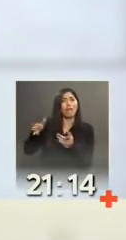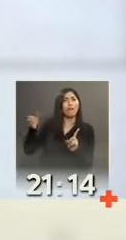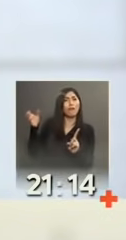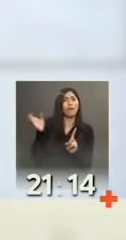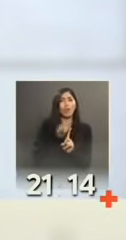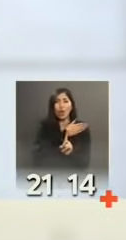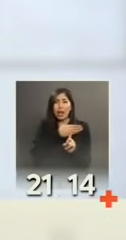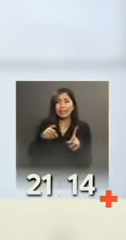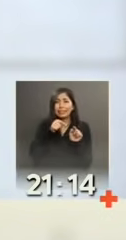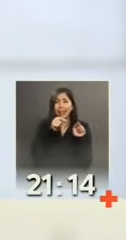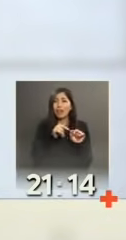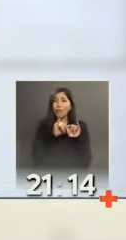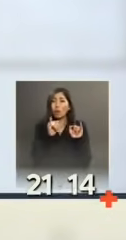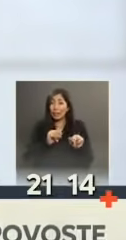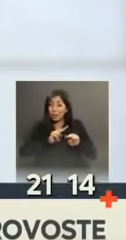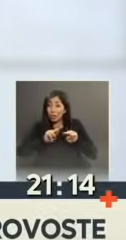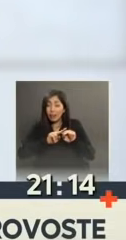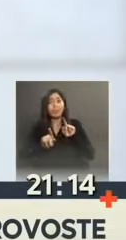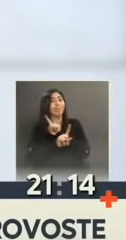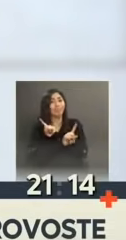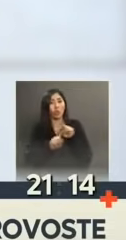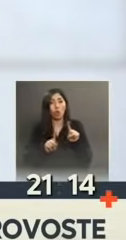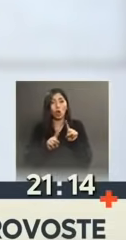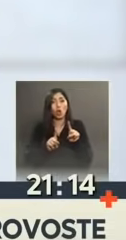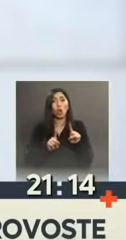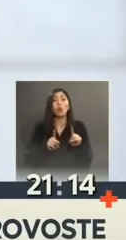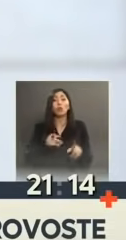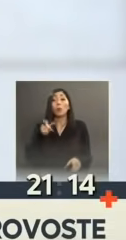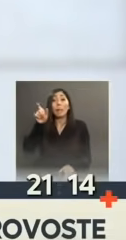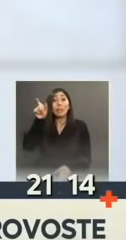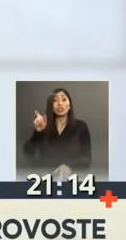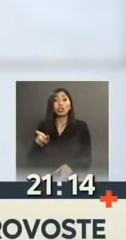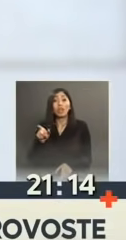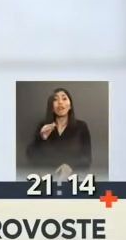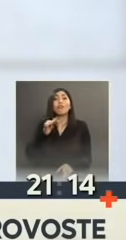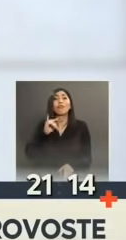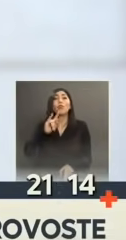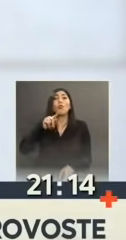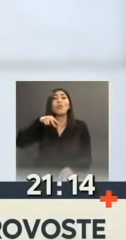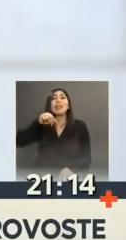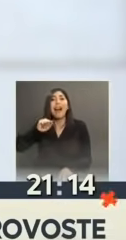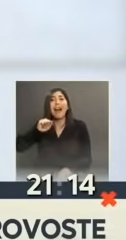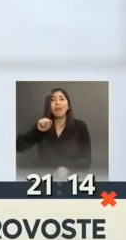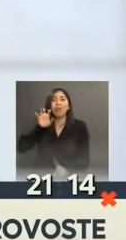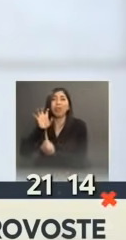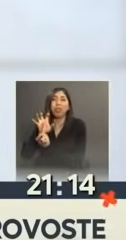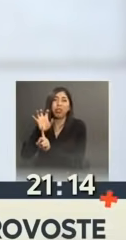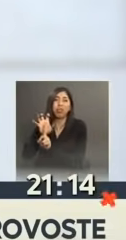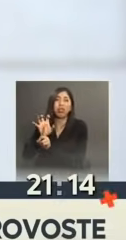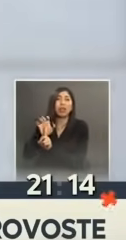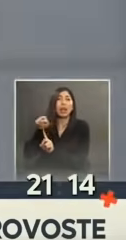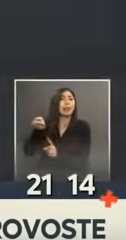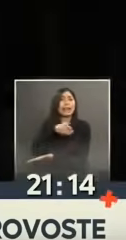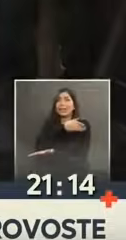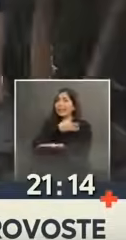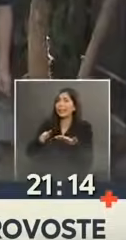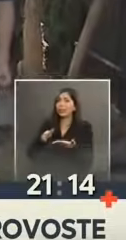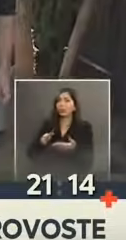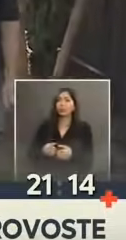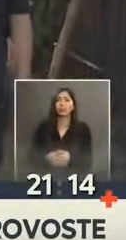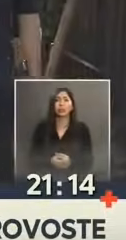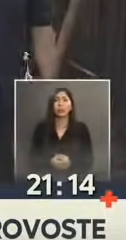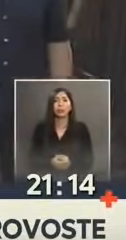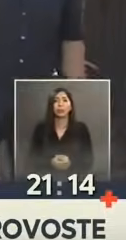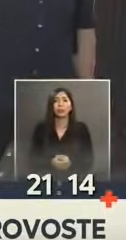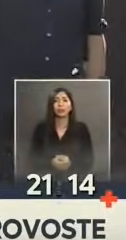cualquier conflicto. Vamos a rechazar que una persona pueda ser funada o agredida. Sea quien sea esa persona. Durante